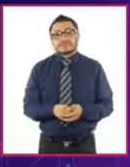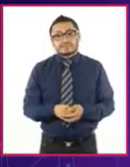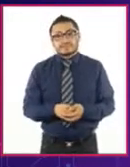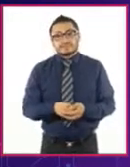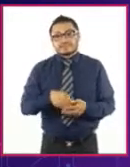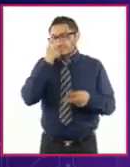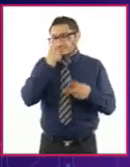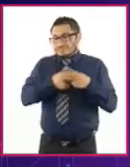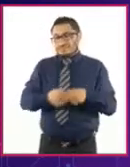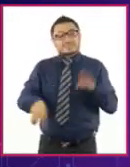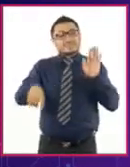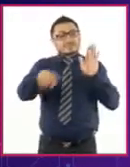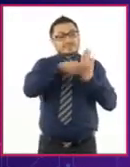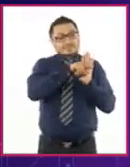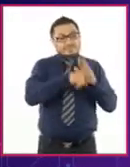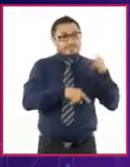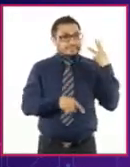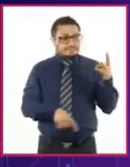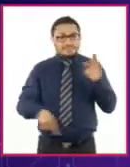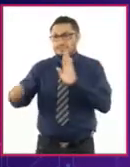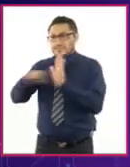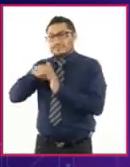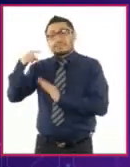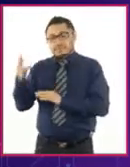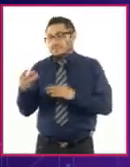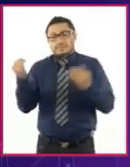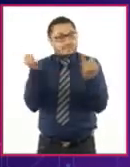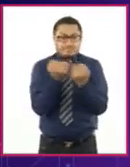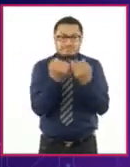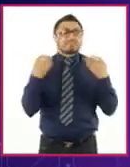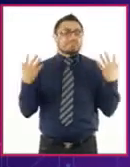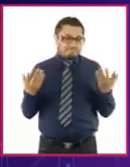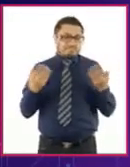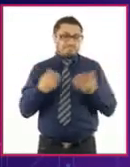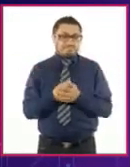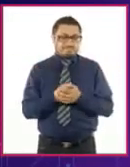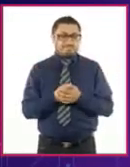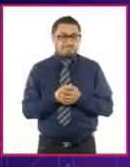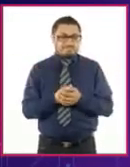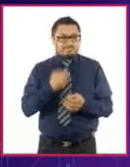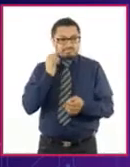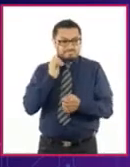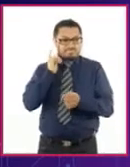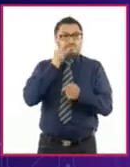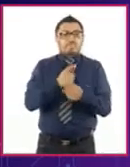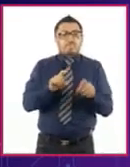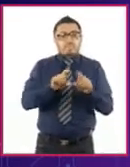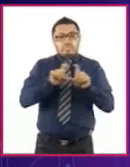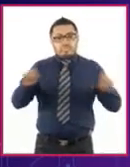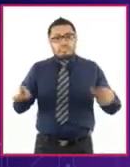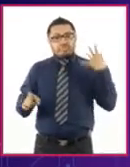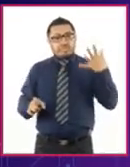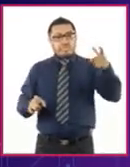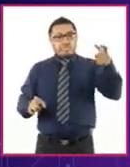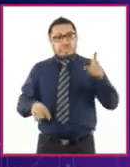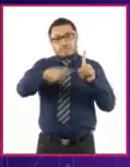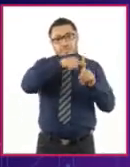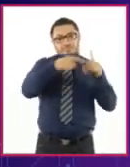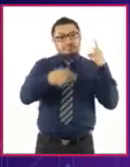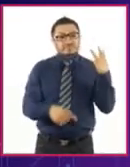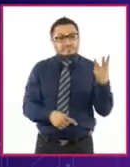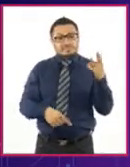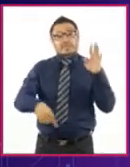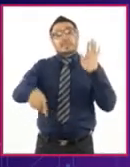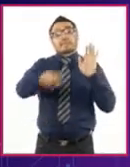Algebraicamente restamos 3 en ambos miembros de la igualdad, obteniendo la expresión 5x más 3